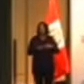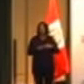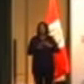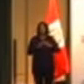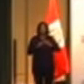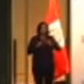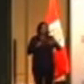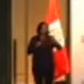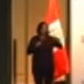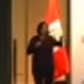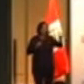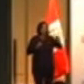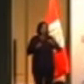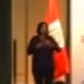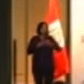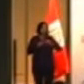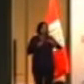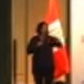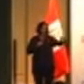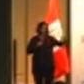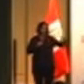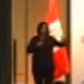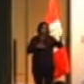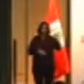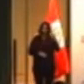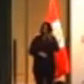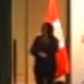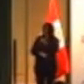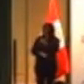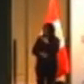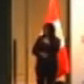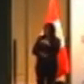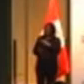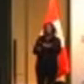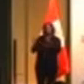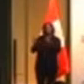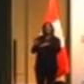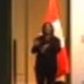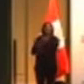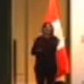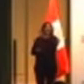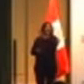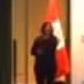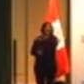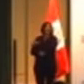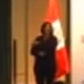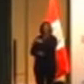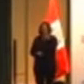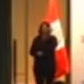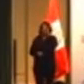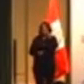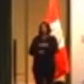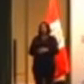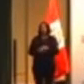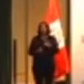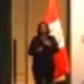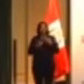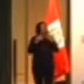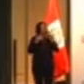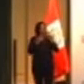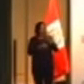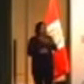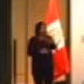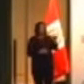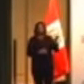se reconoce y se valora mucho más, alcalde. Y por eso, gracias a